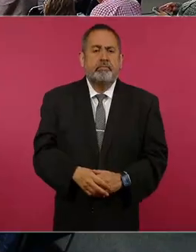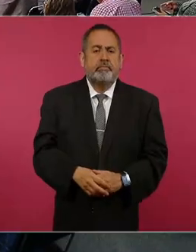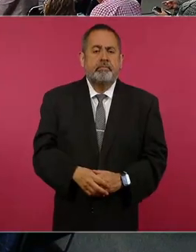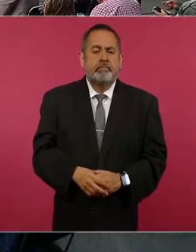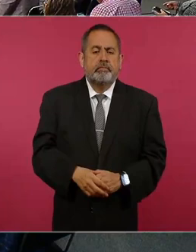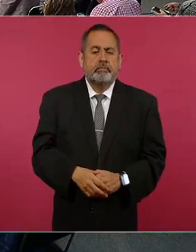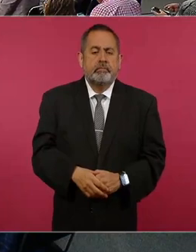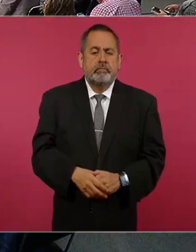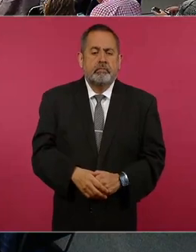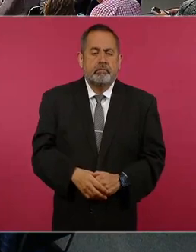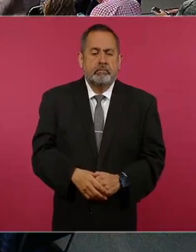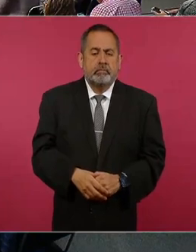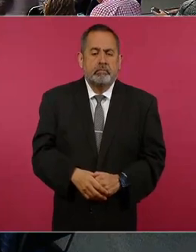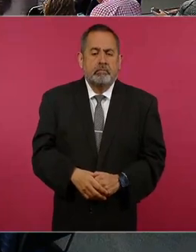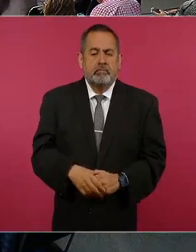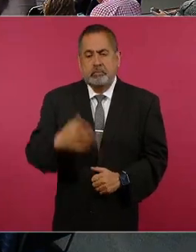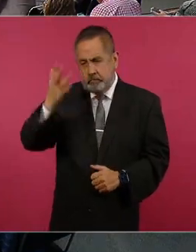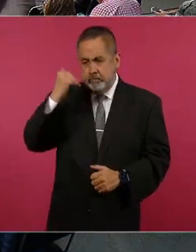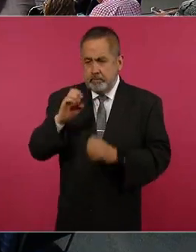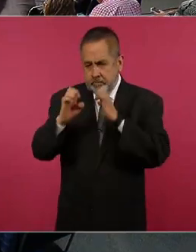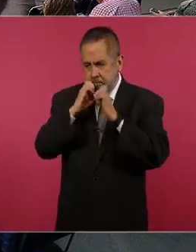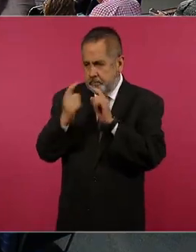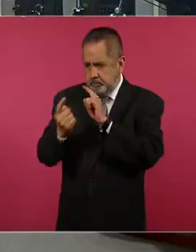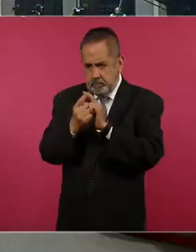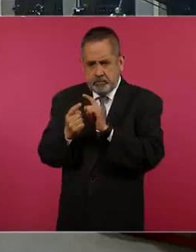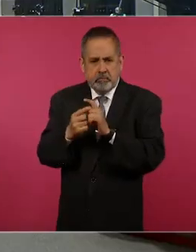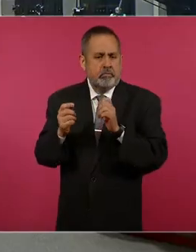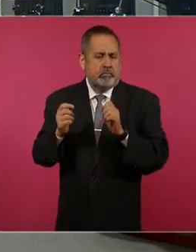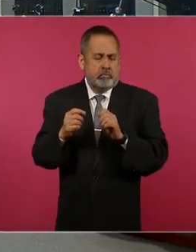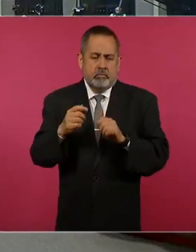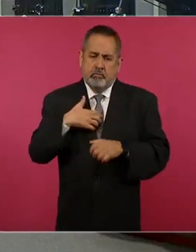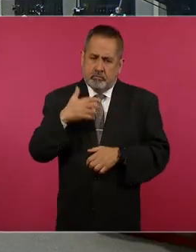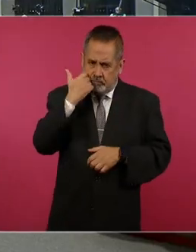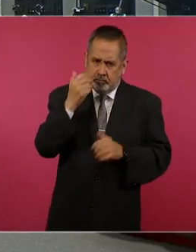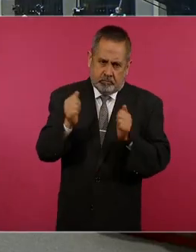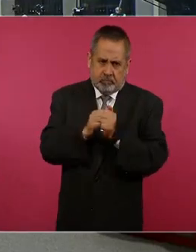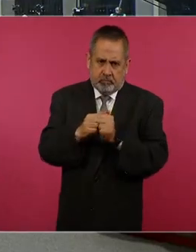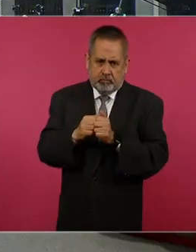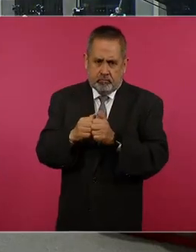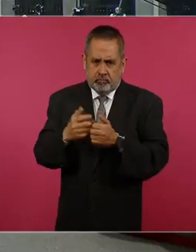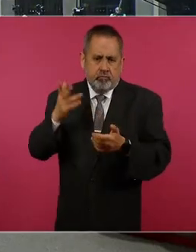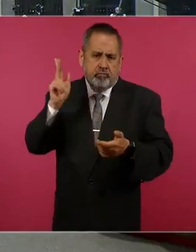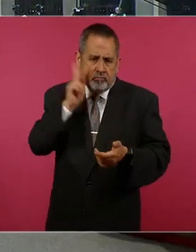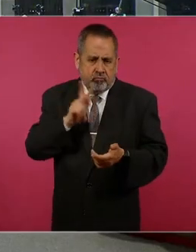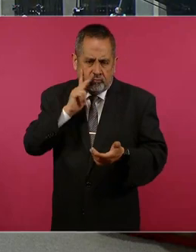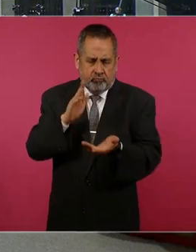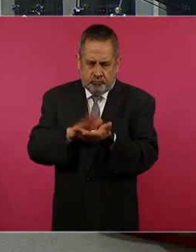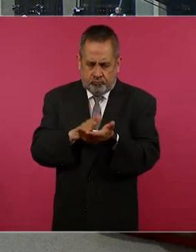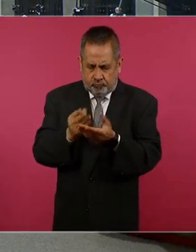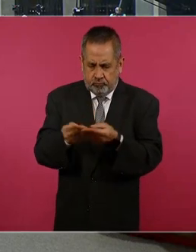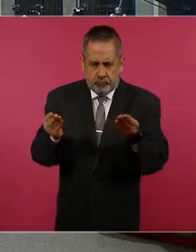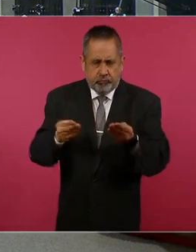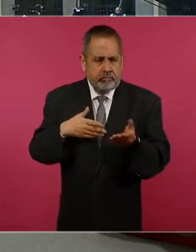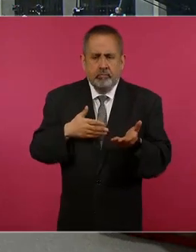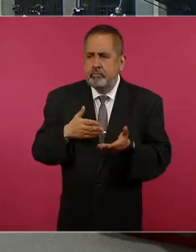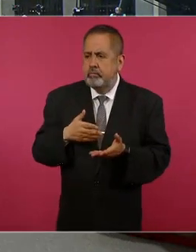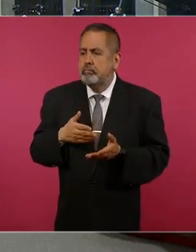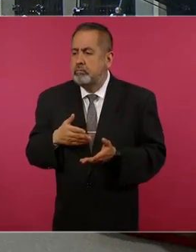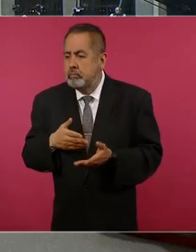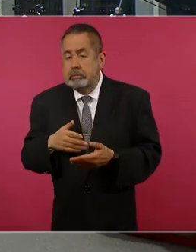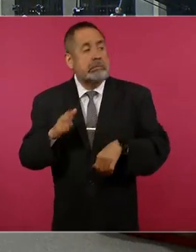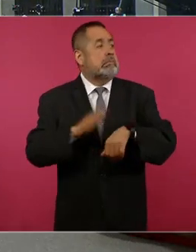pues yo los entrevisté, generalmente trato de que haya mucha fiabilidad, es decir, no meto cualquier caso,